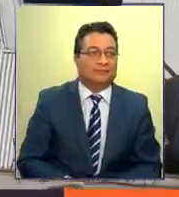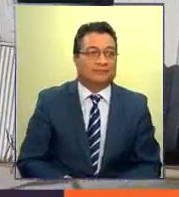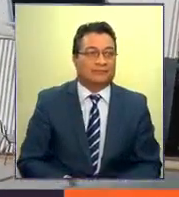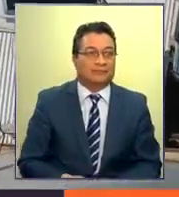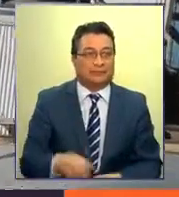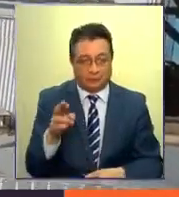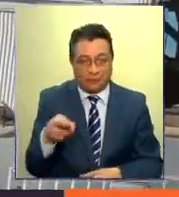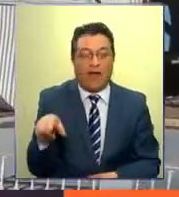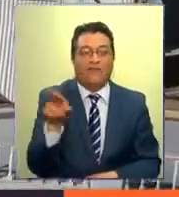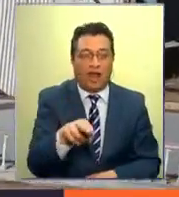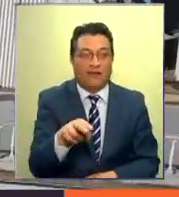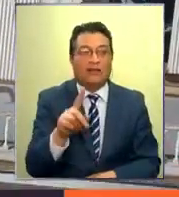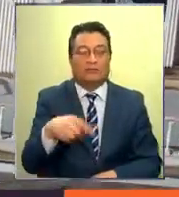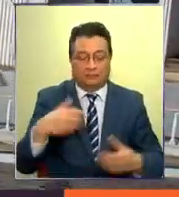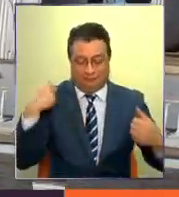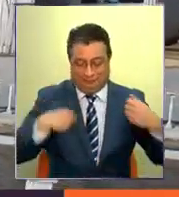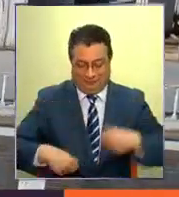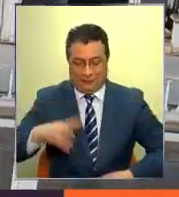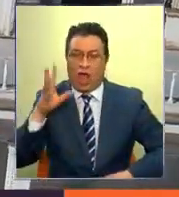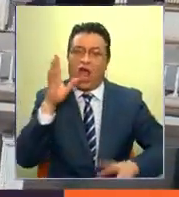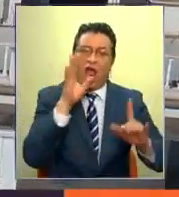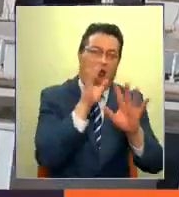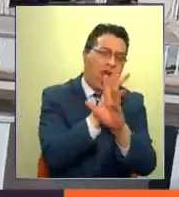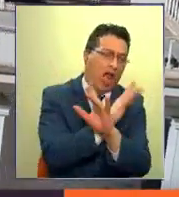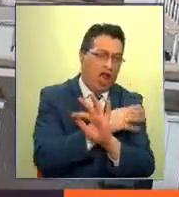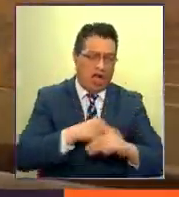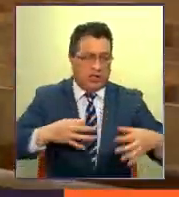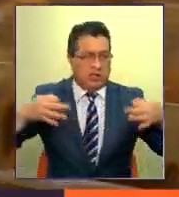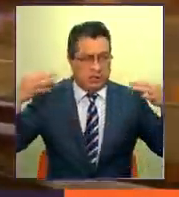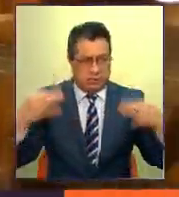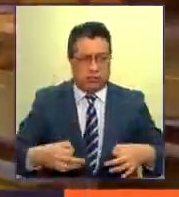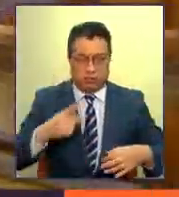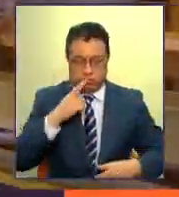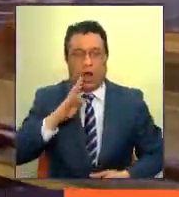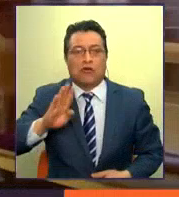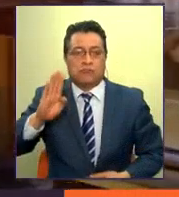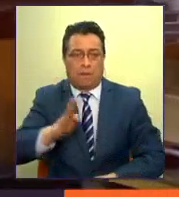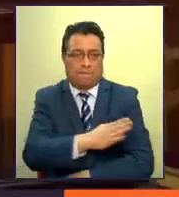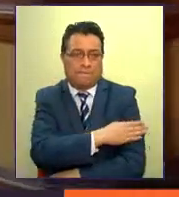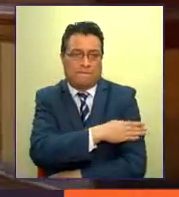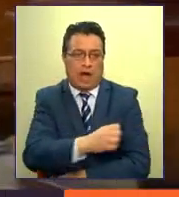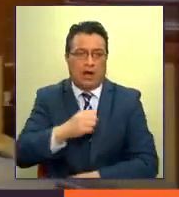Volverán a ponerse sus trajes multicolores y a ratificar ese compromiso de fe que por